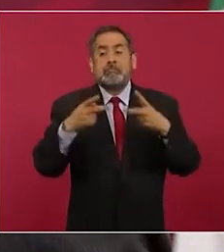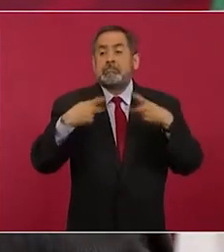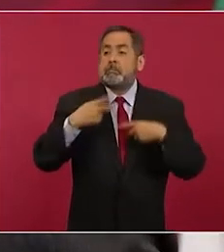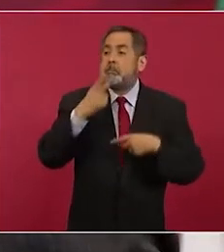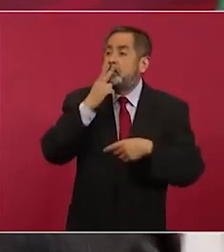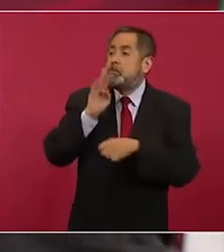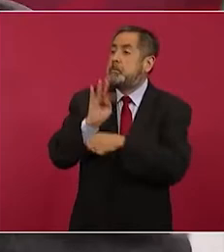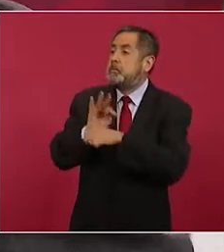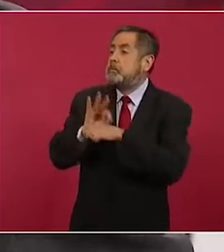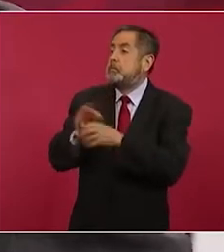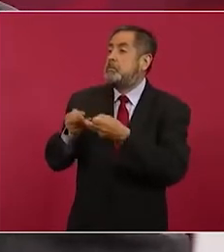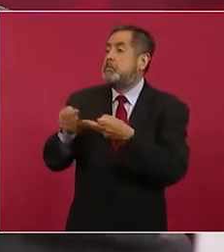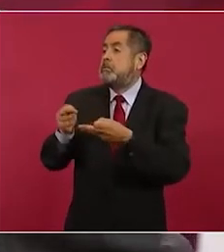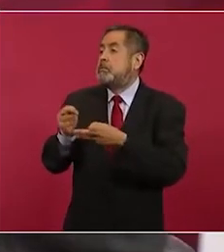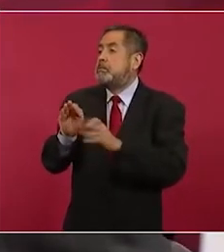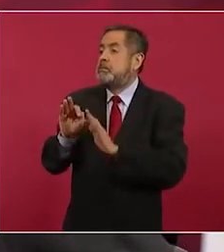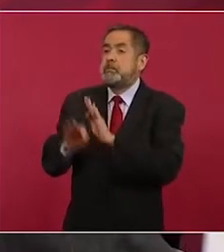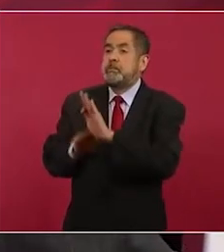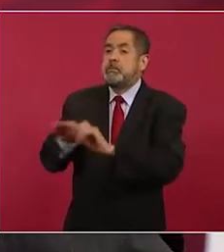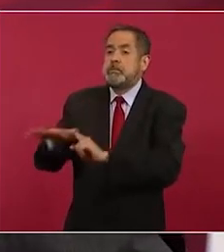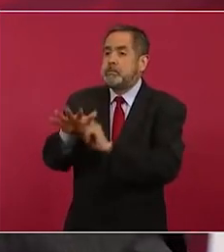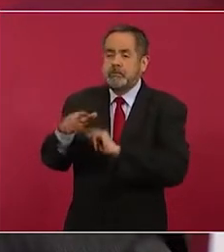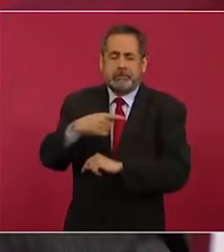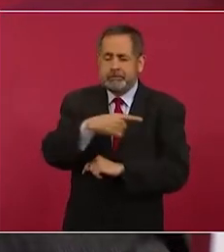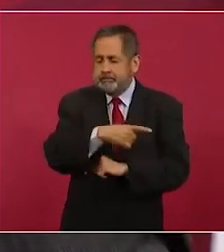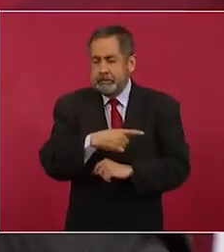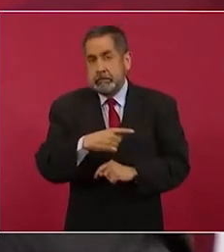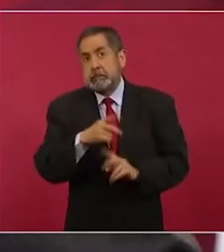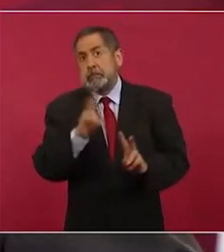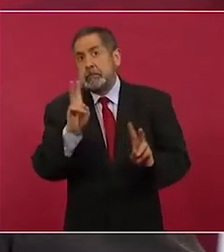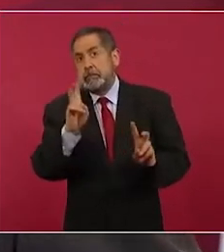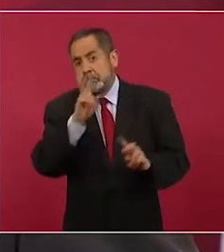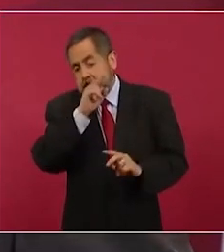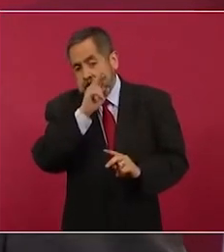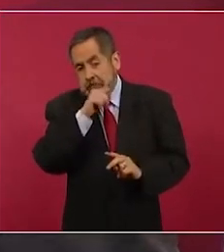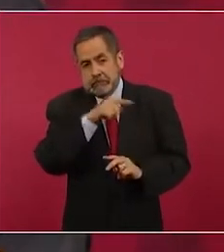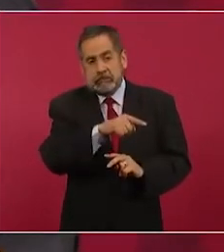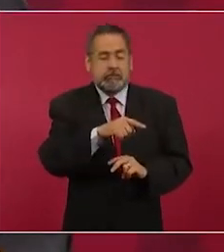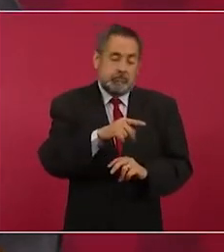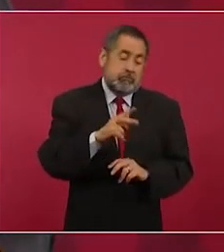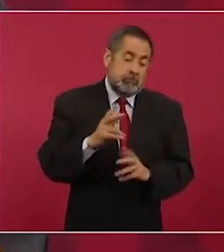pseudoambientalistas, supuestamente preocupados por